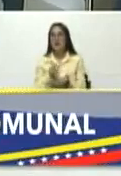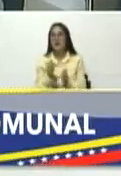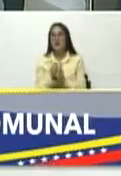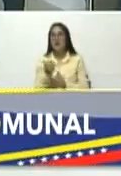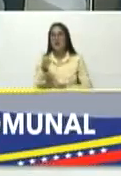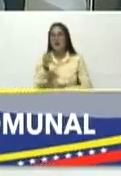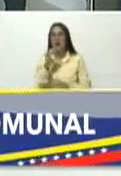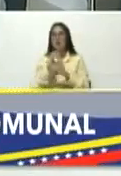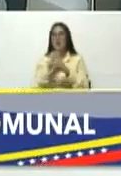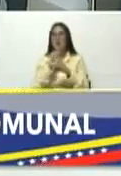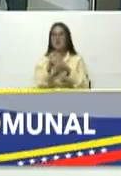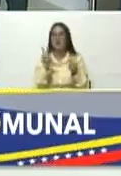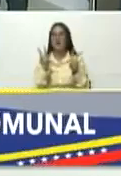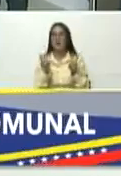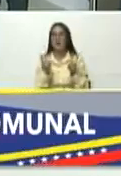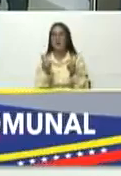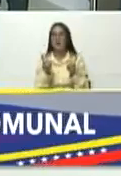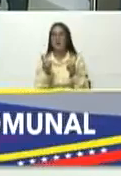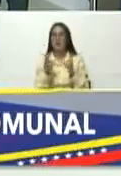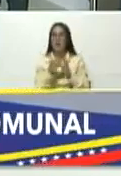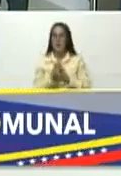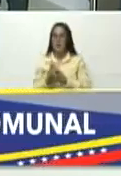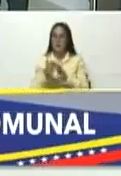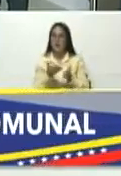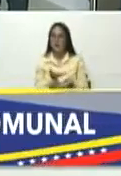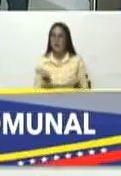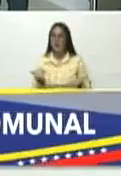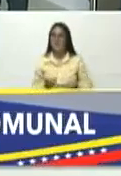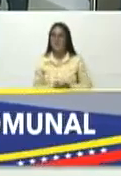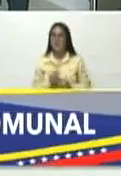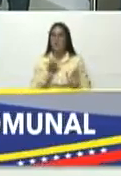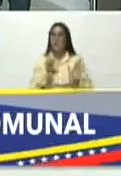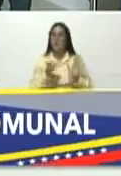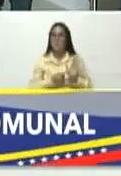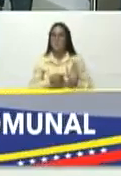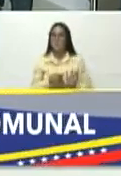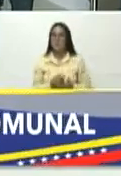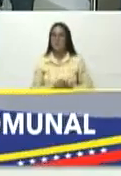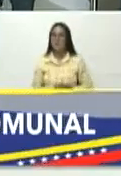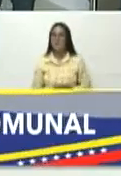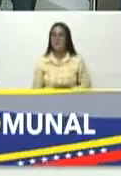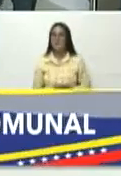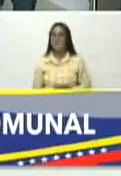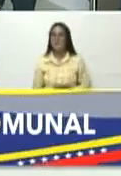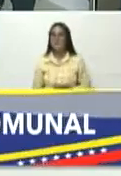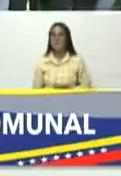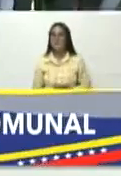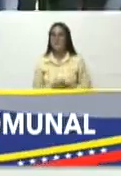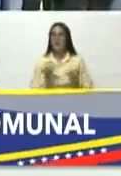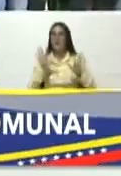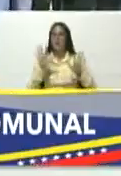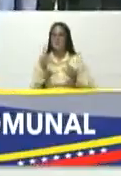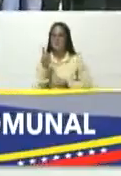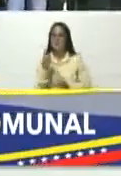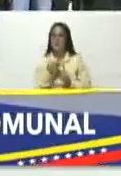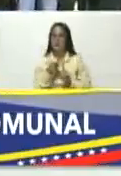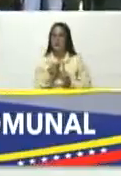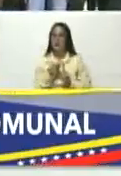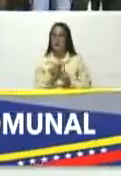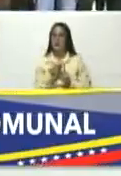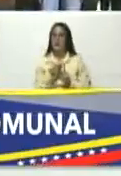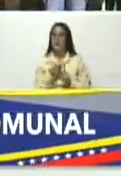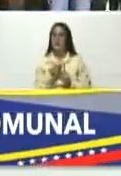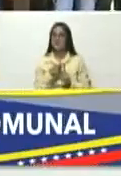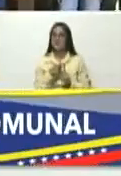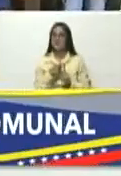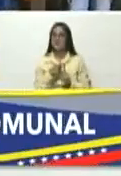10 autobuses nuevos para la comunidad. ¡Cúmplase! Los 10 primeros.